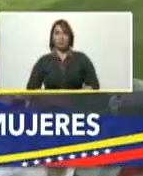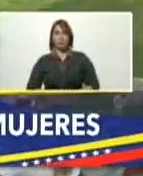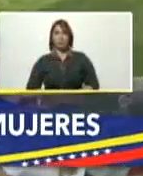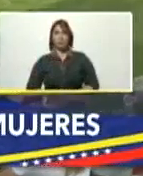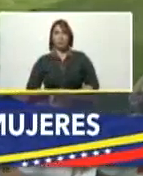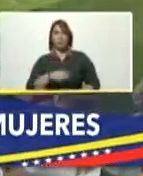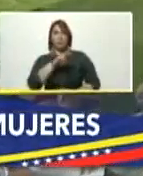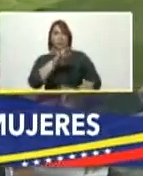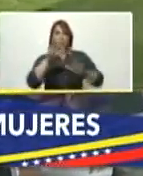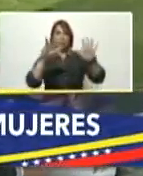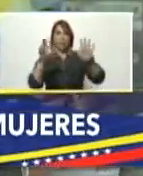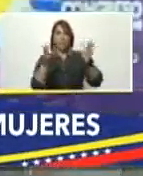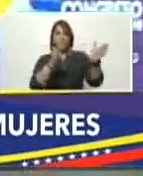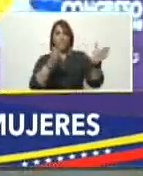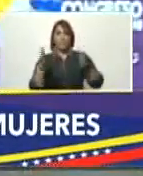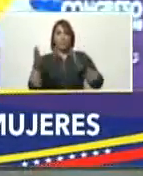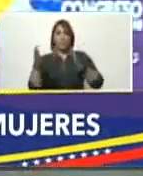28 de marzo,